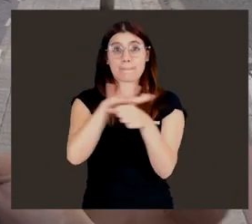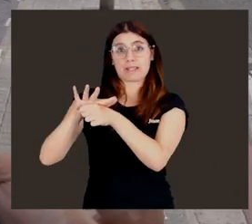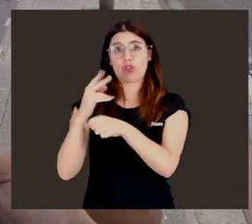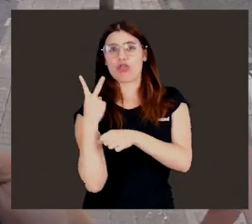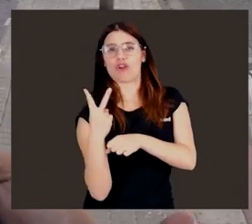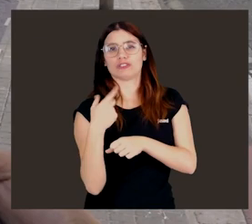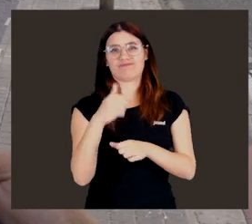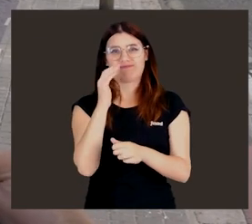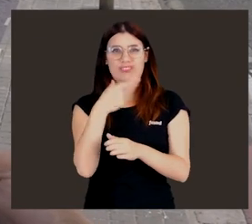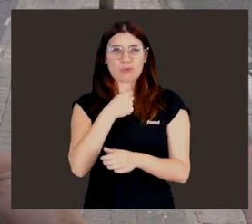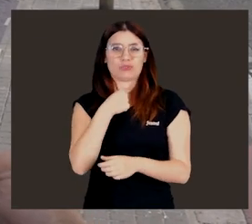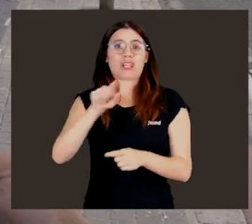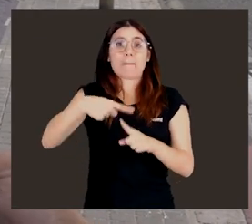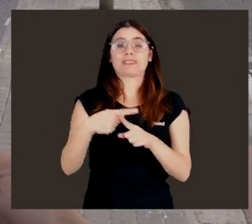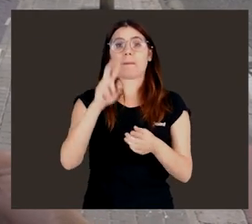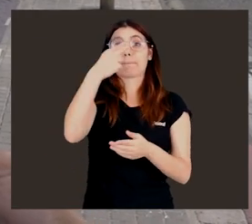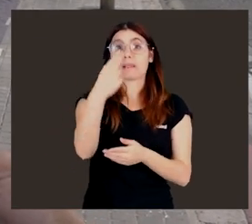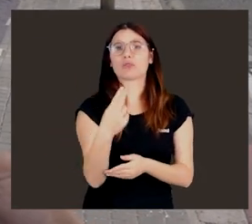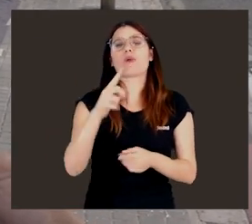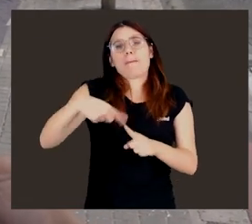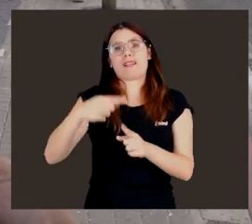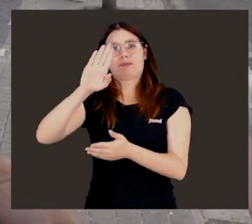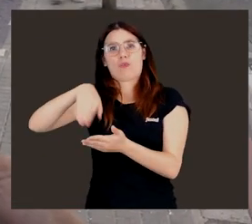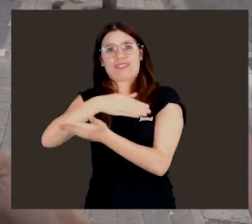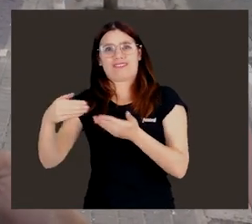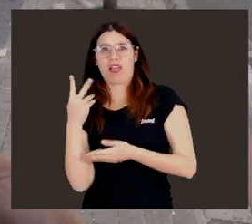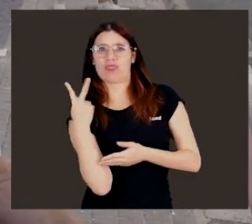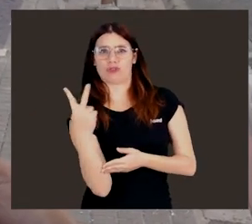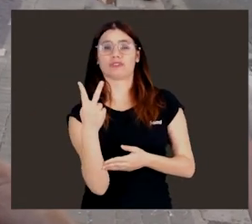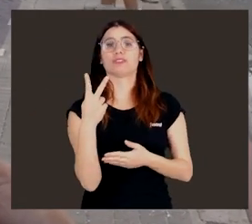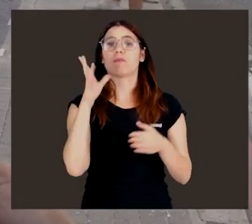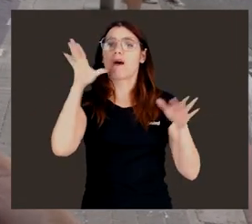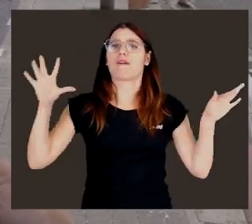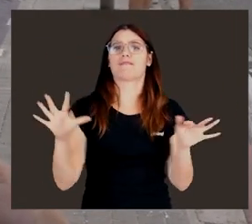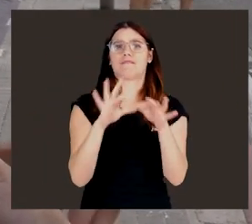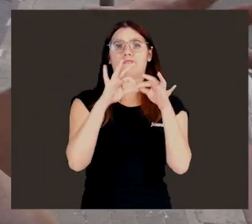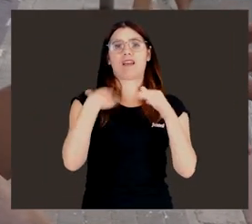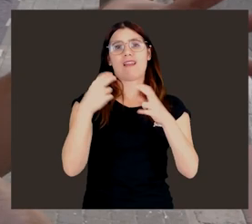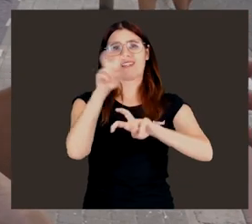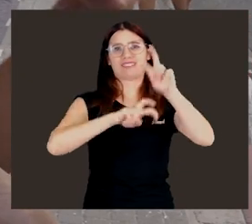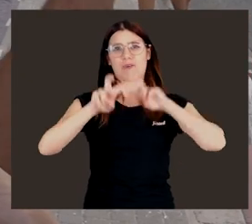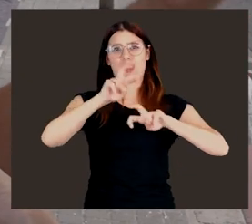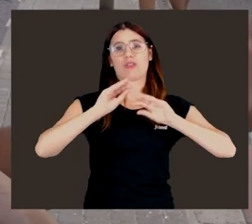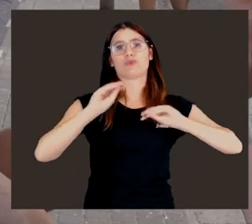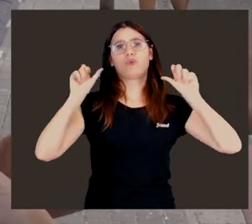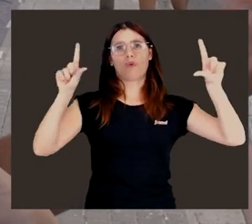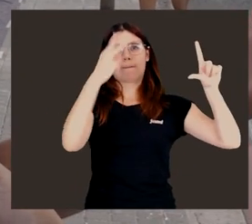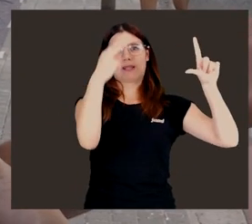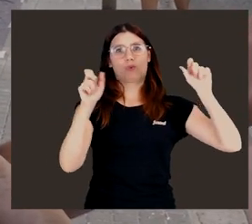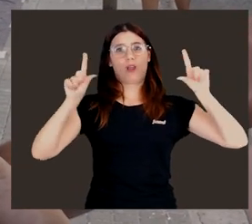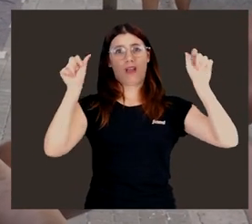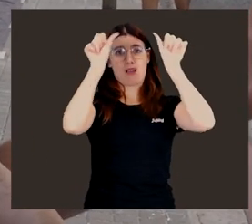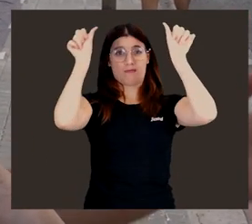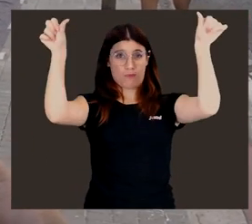los dos ámbitos que ella aprecia, así como la pintura es la poesía, que viene de Udpictura Poesis, para unir la restauración de